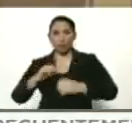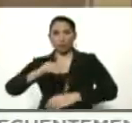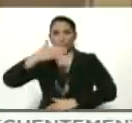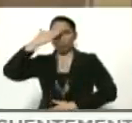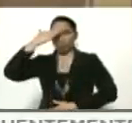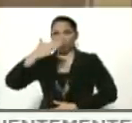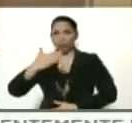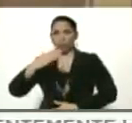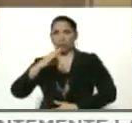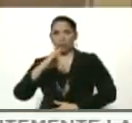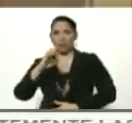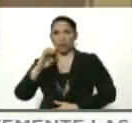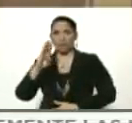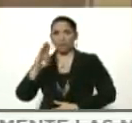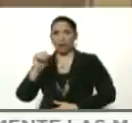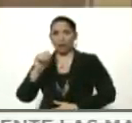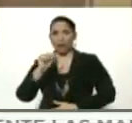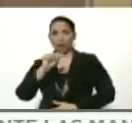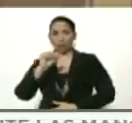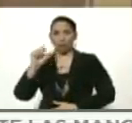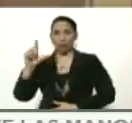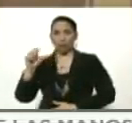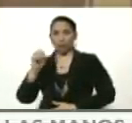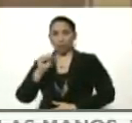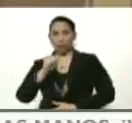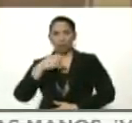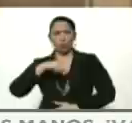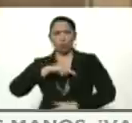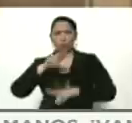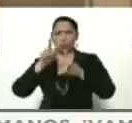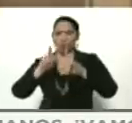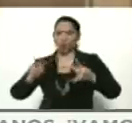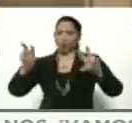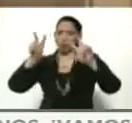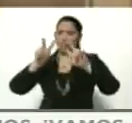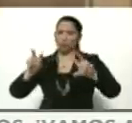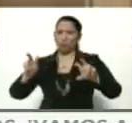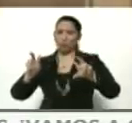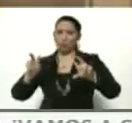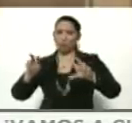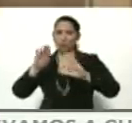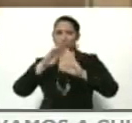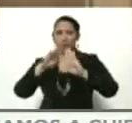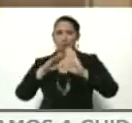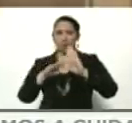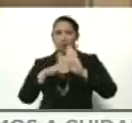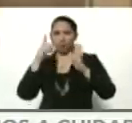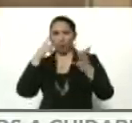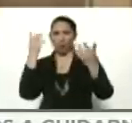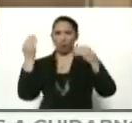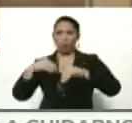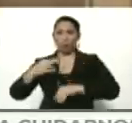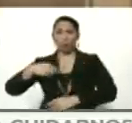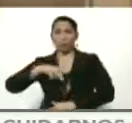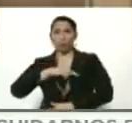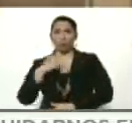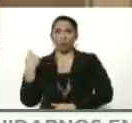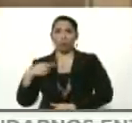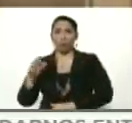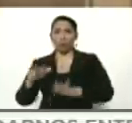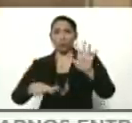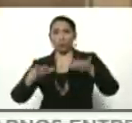jefe, porque estábamos revisando los protocolos, porque tenemos 13